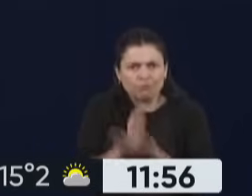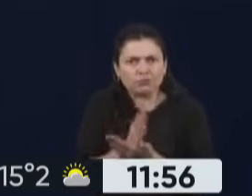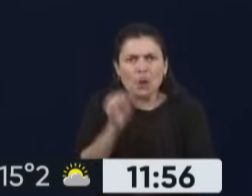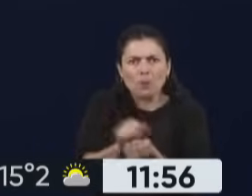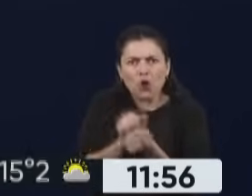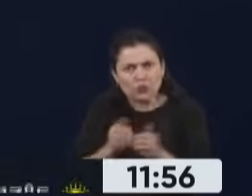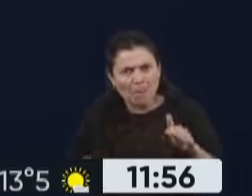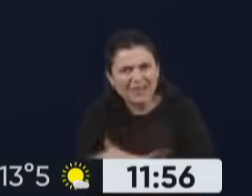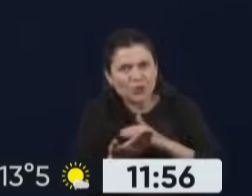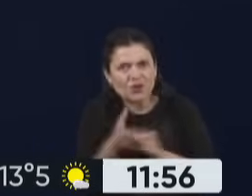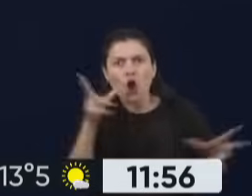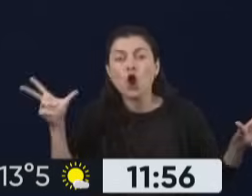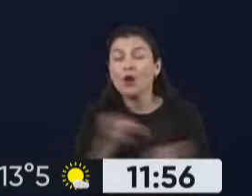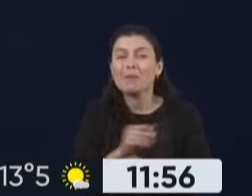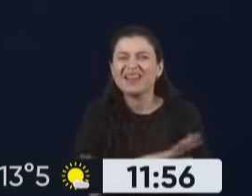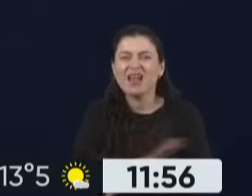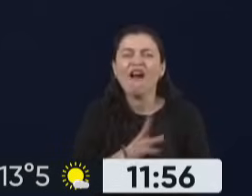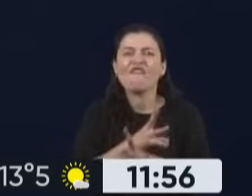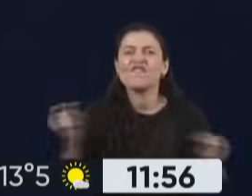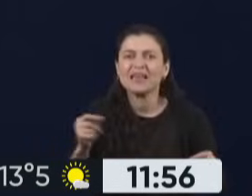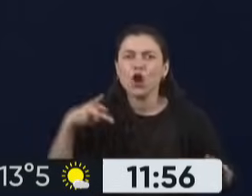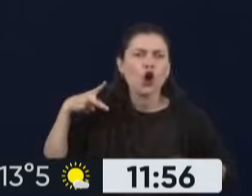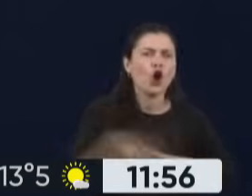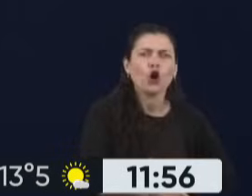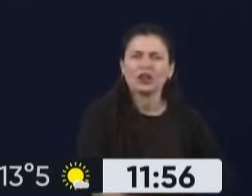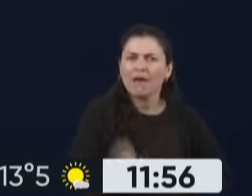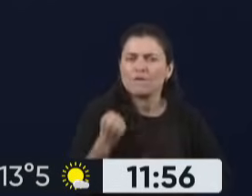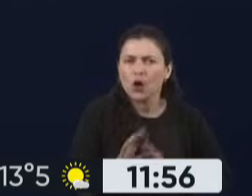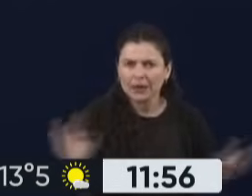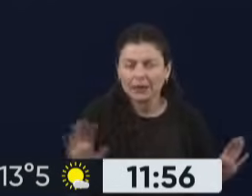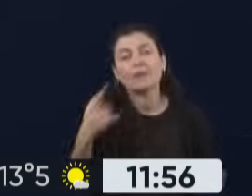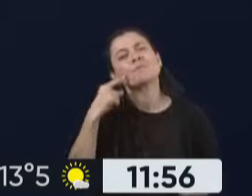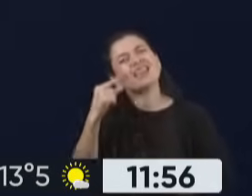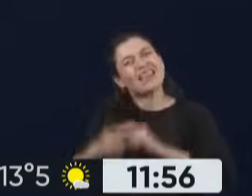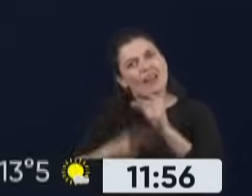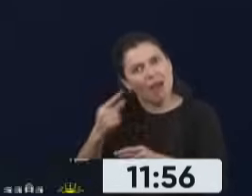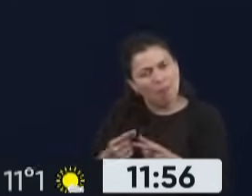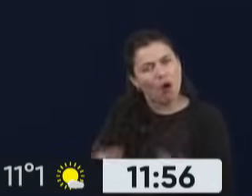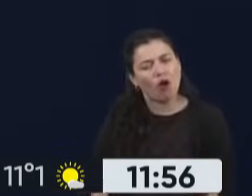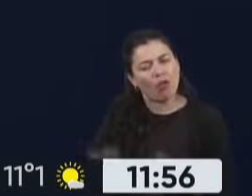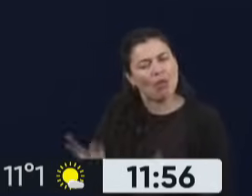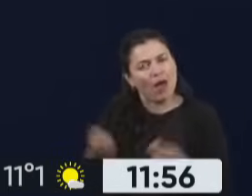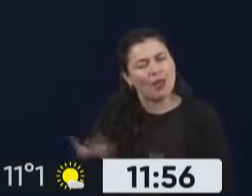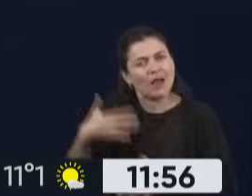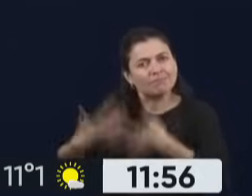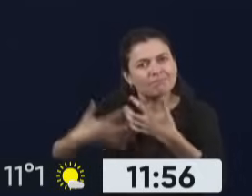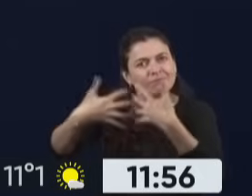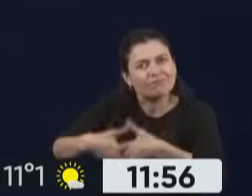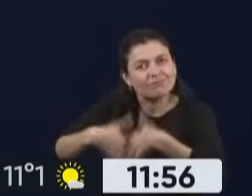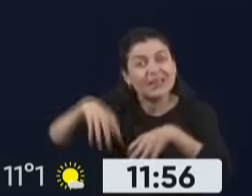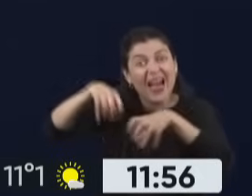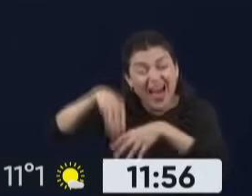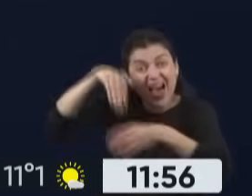año. Entonces, nosotros necesitamos, para seguir creciendo la economía a estos niveles, que